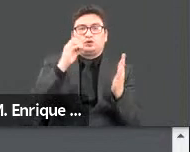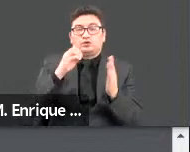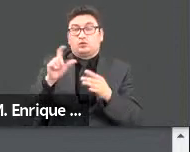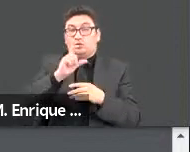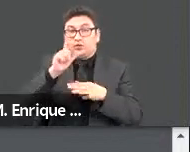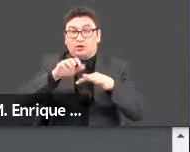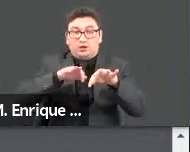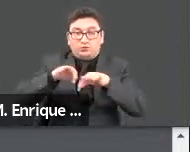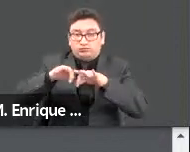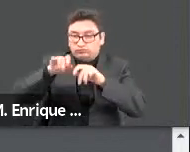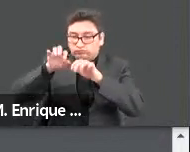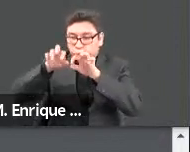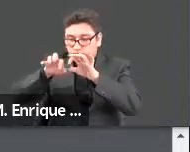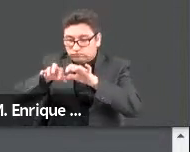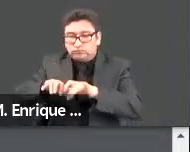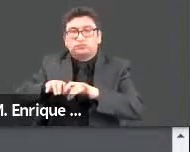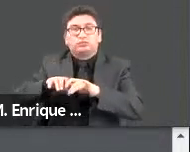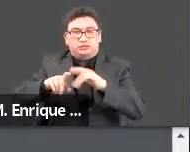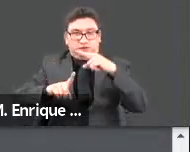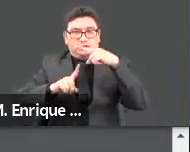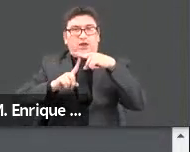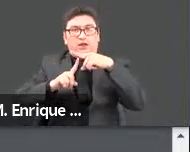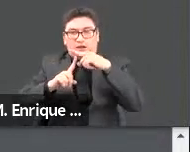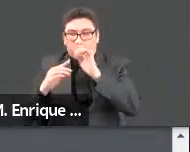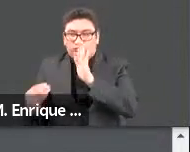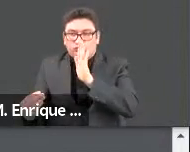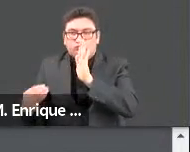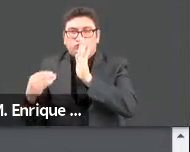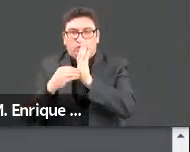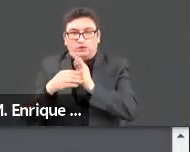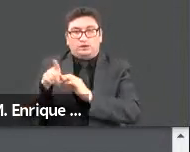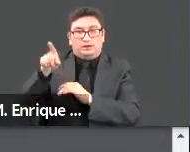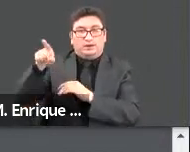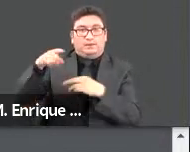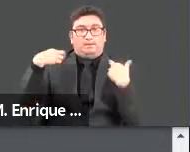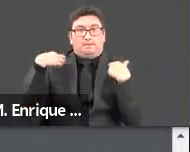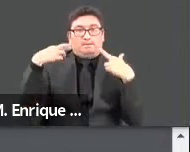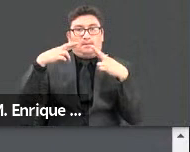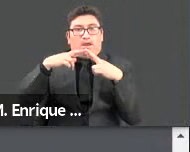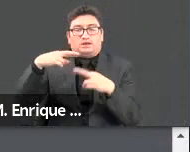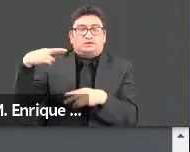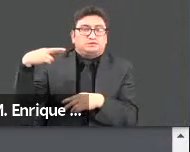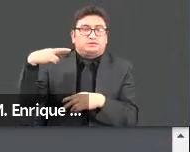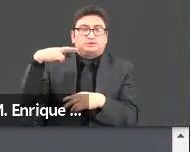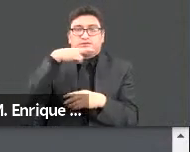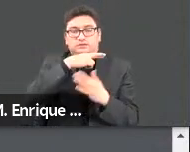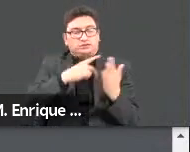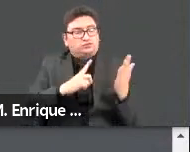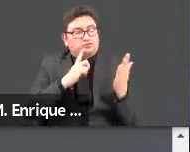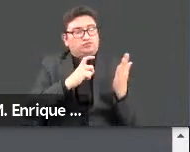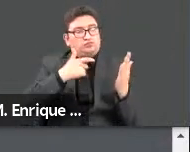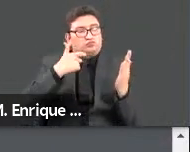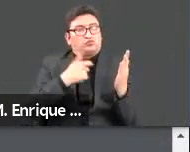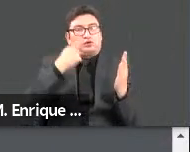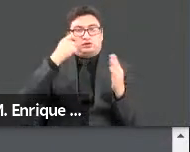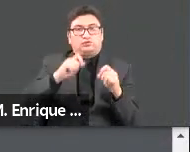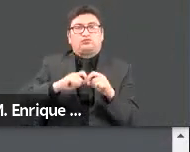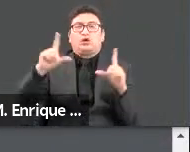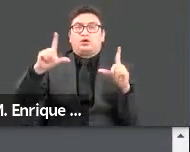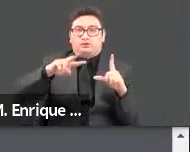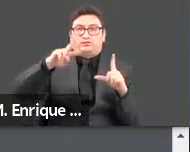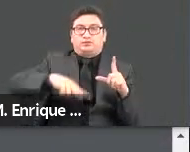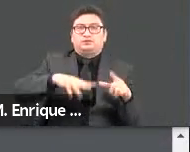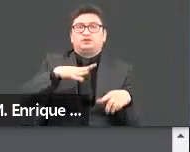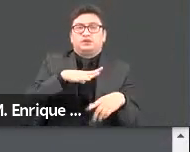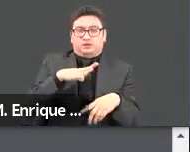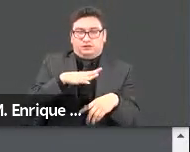trabajos para que el maestro pueda verificar rápidamente la existencia de esta tesis. Lo mismo